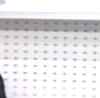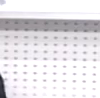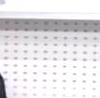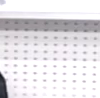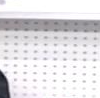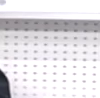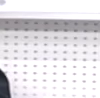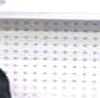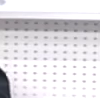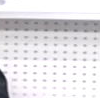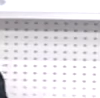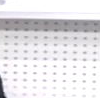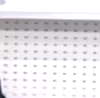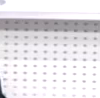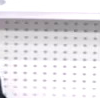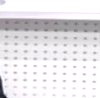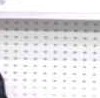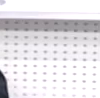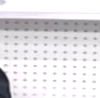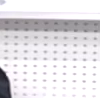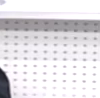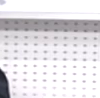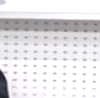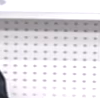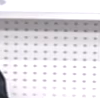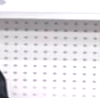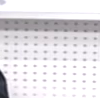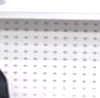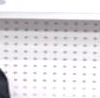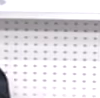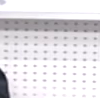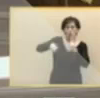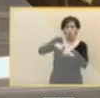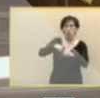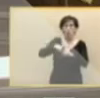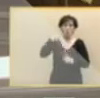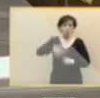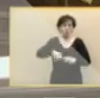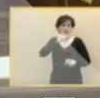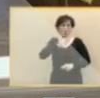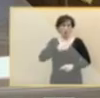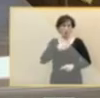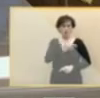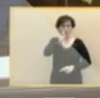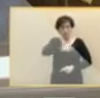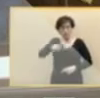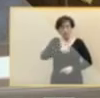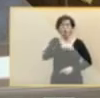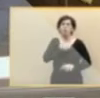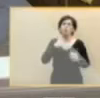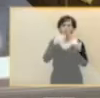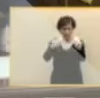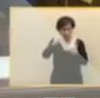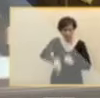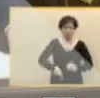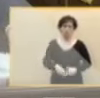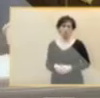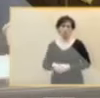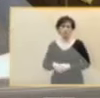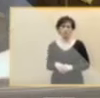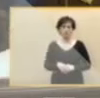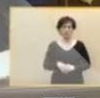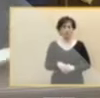Alonso Puerta. Dice, quiero agradecer desde esta tribuna a todos los militantes del PSOE que han denunciado la corrupción. El primero fue Alonso Puerta en el